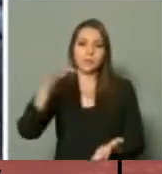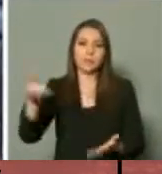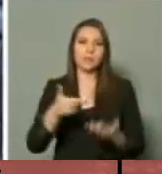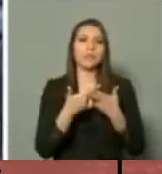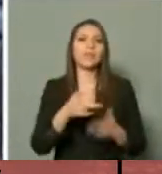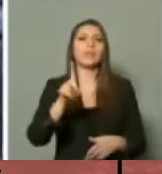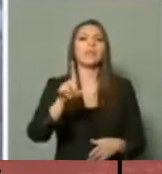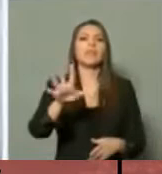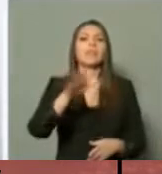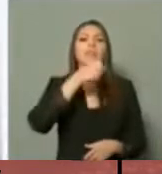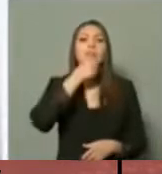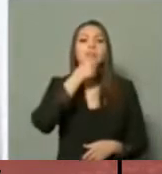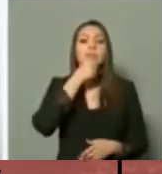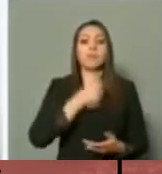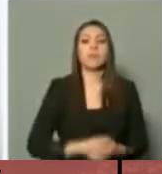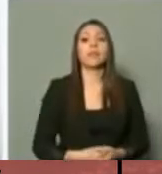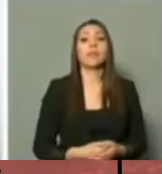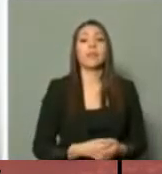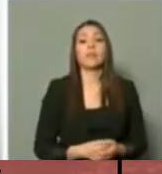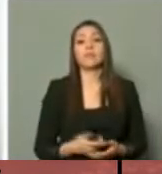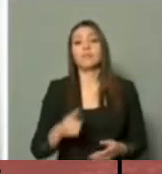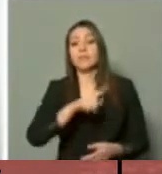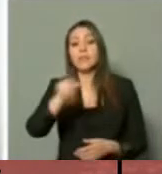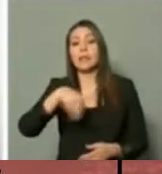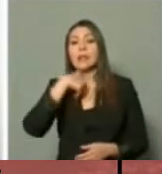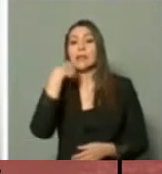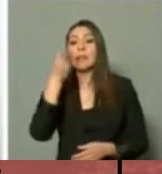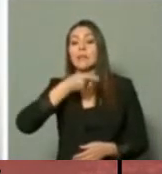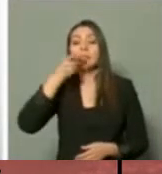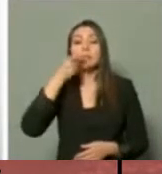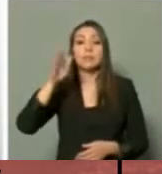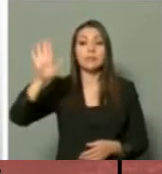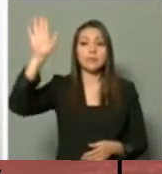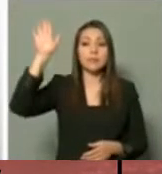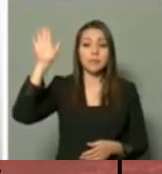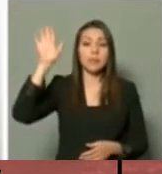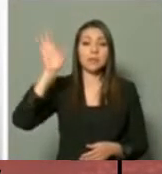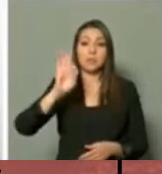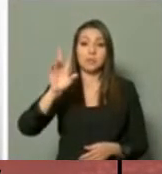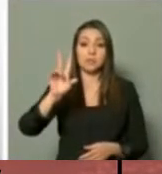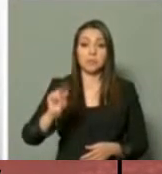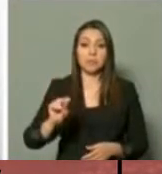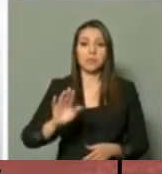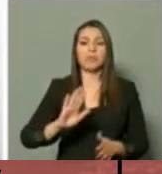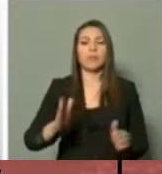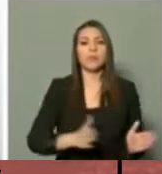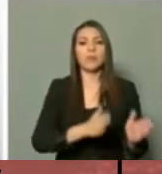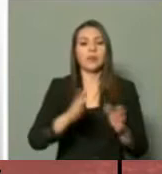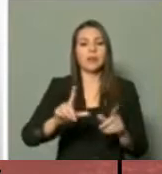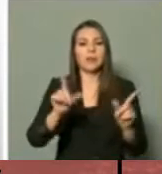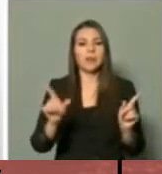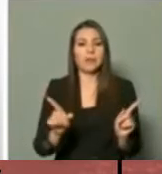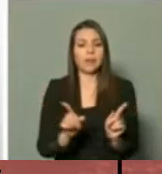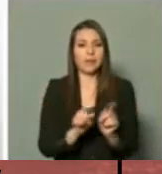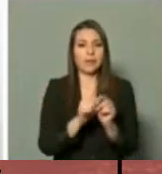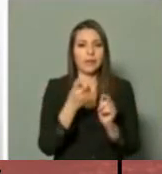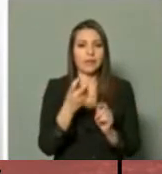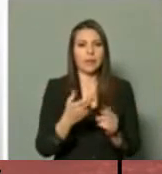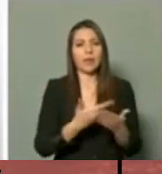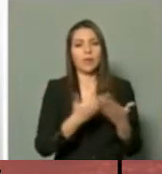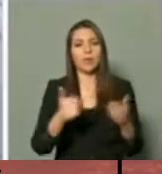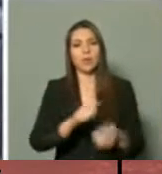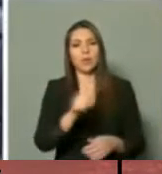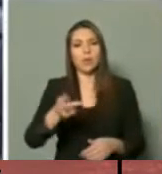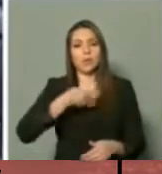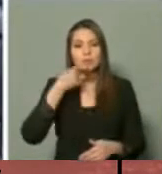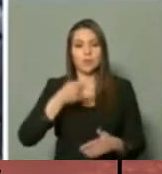segundos. Candidatos, si alguno de ustedes desea nuevamente hacer uso de la voz, puede levantar la mano. De lo contrario, daremos por concluida esta etapa y pasaremos a la